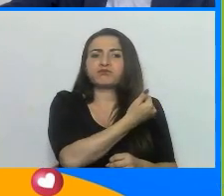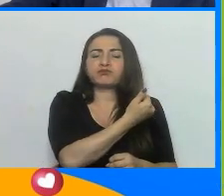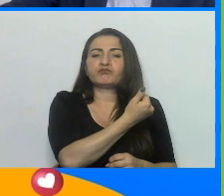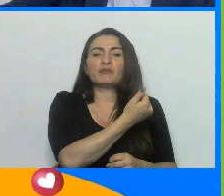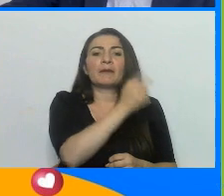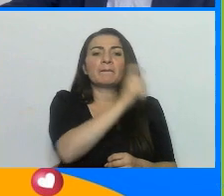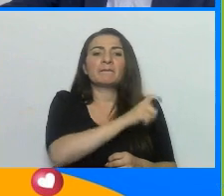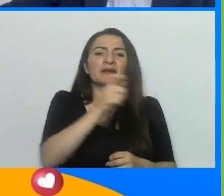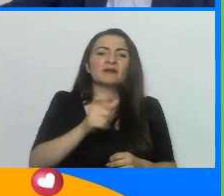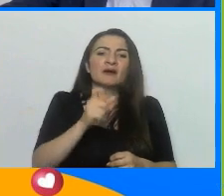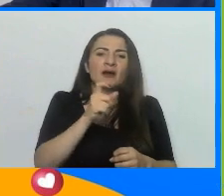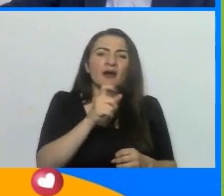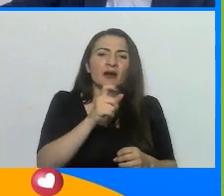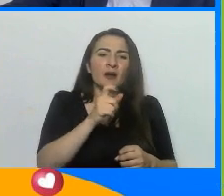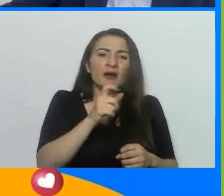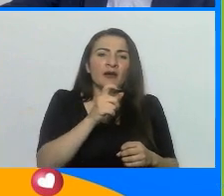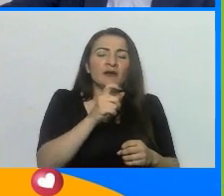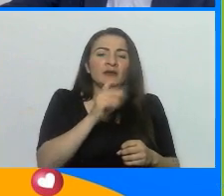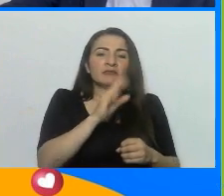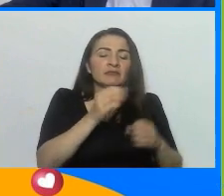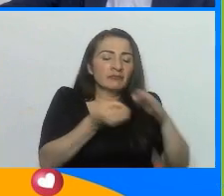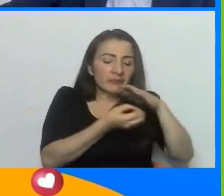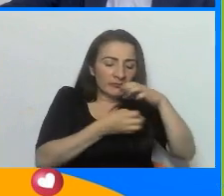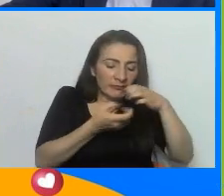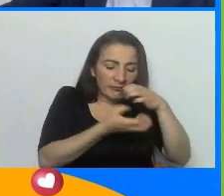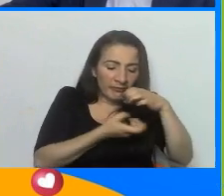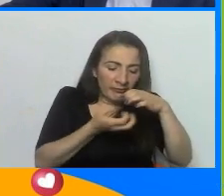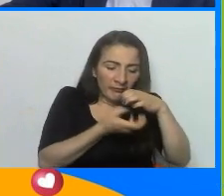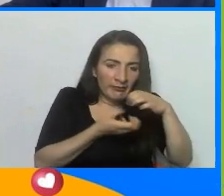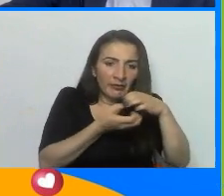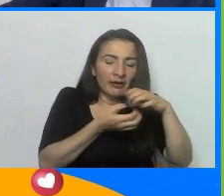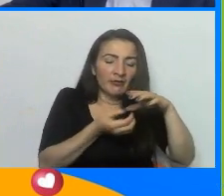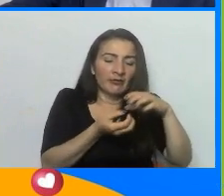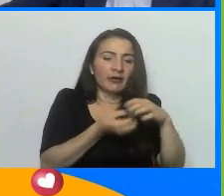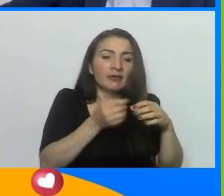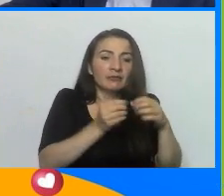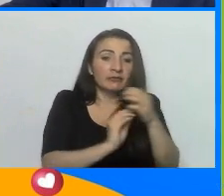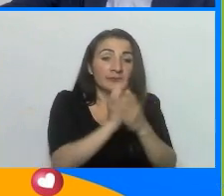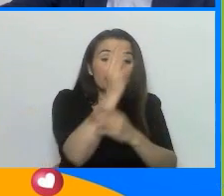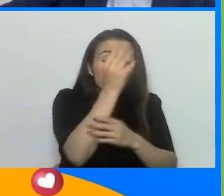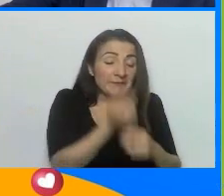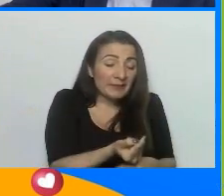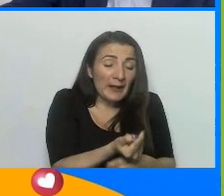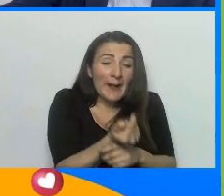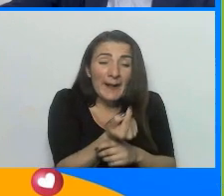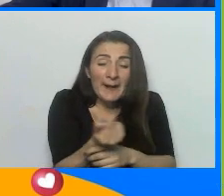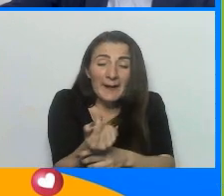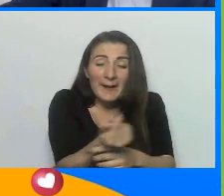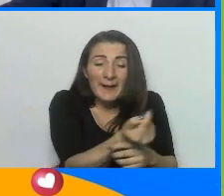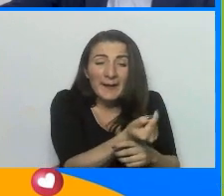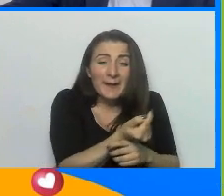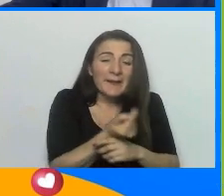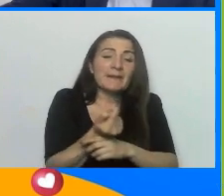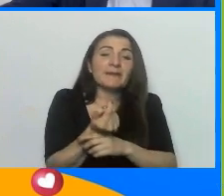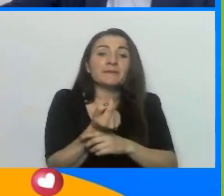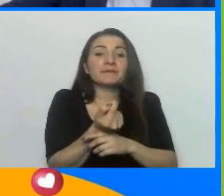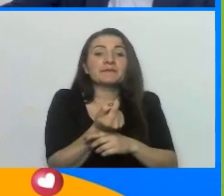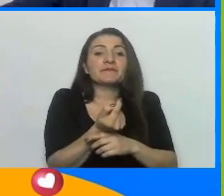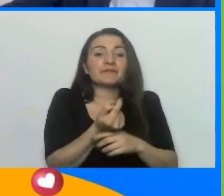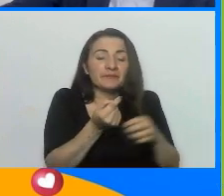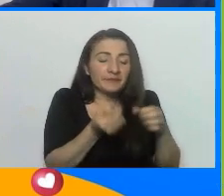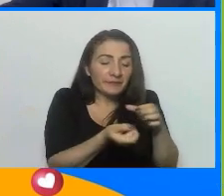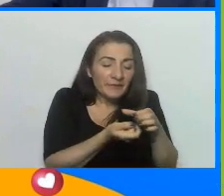individuos, bacterias, ¿sí? Si hay plantas, las plantas son muy pequeñas, son mínimas, hay protistos,